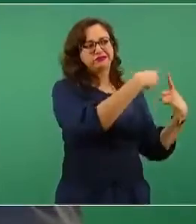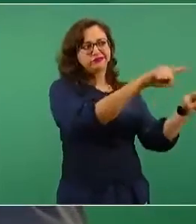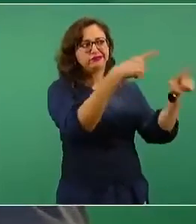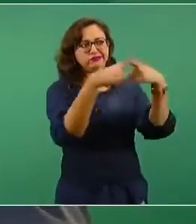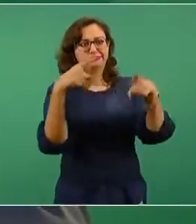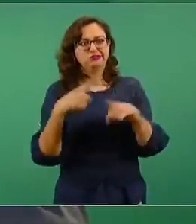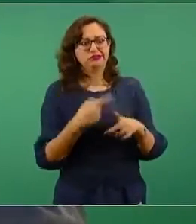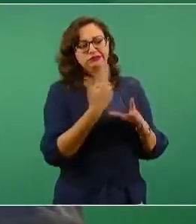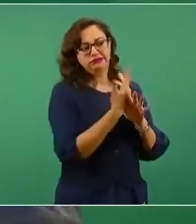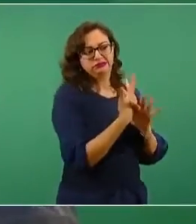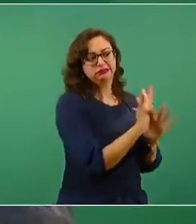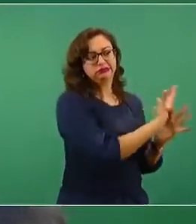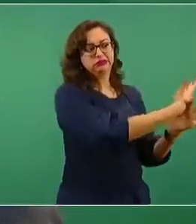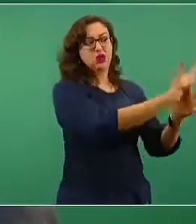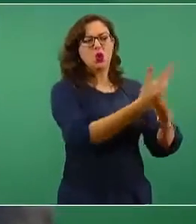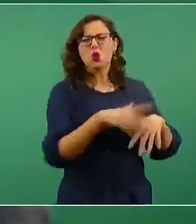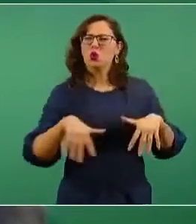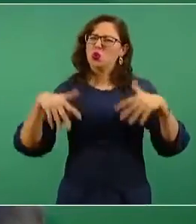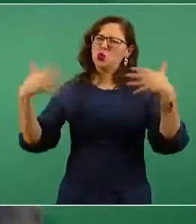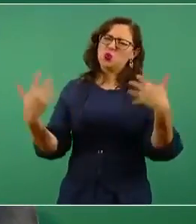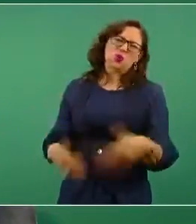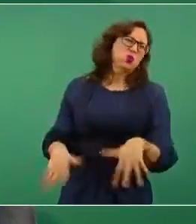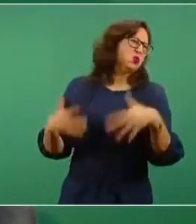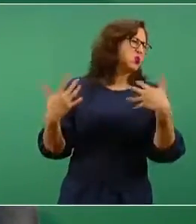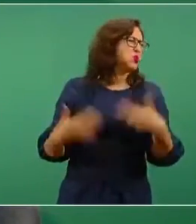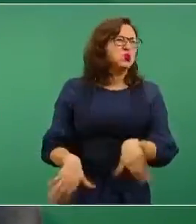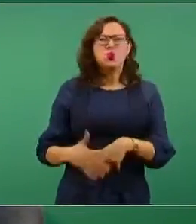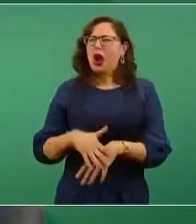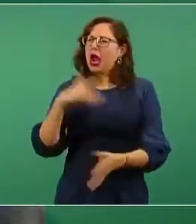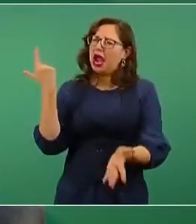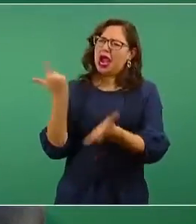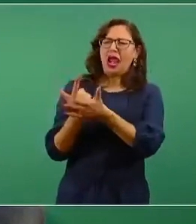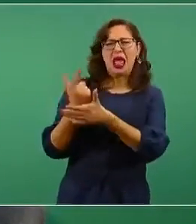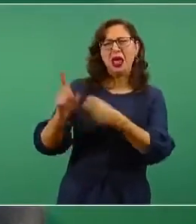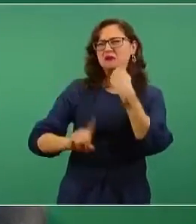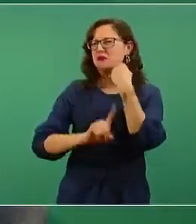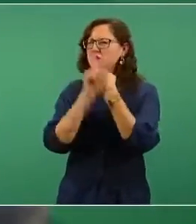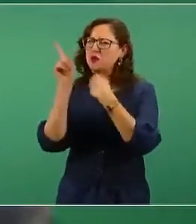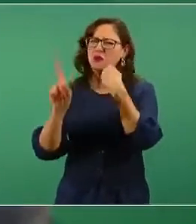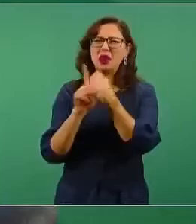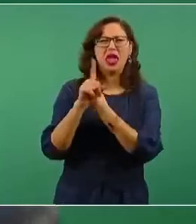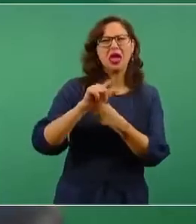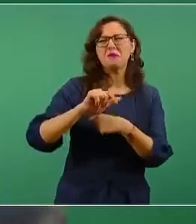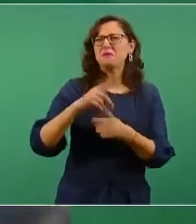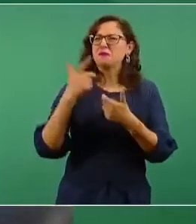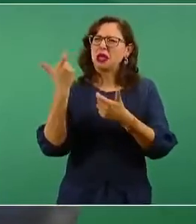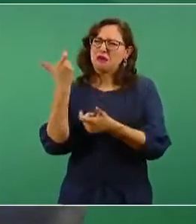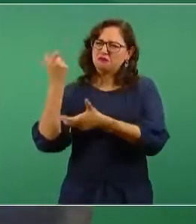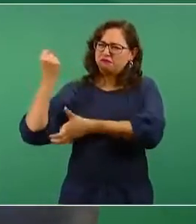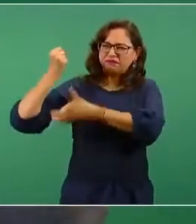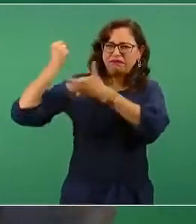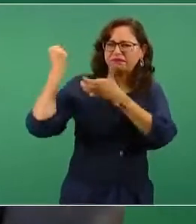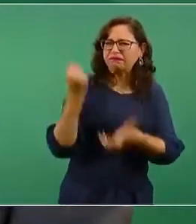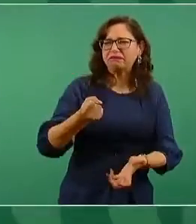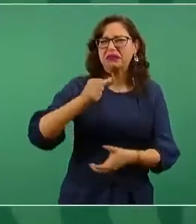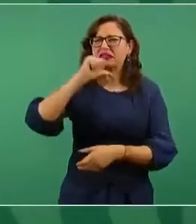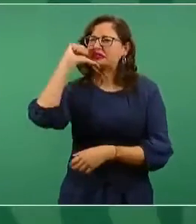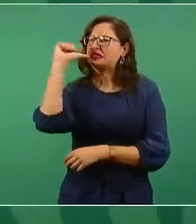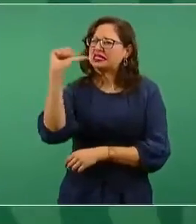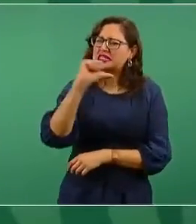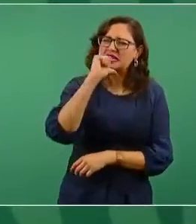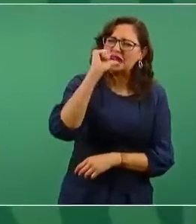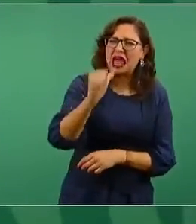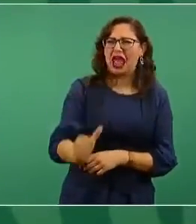que va a afectar la inversión y que nos iban